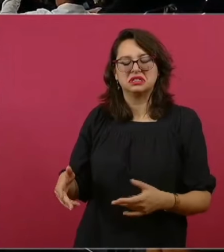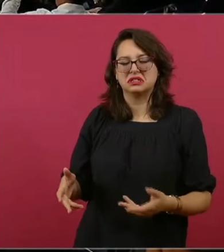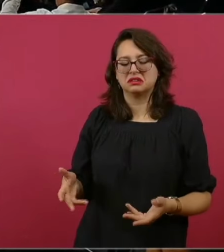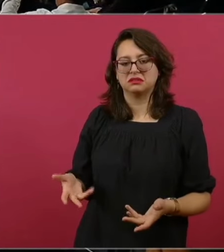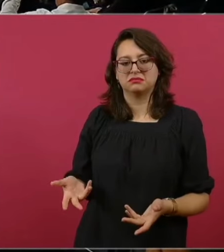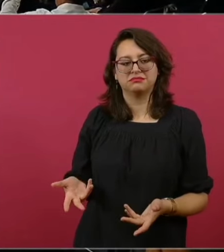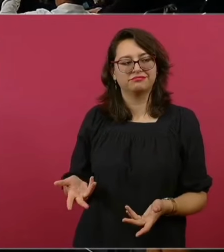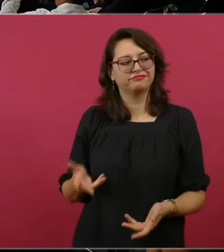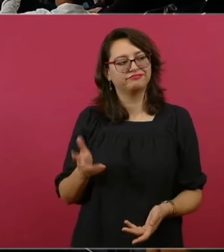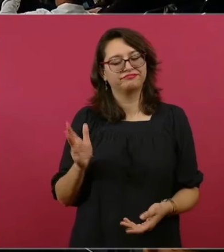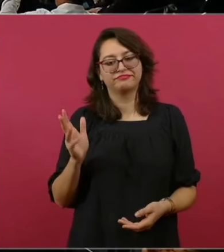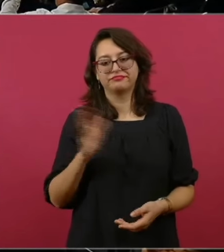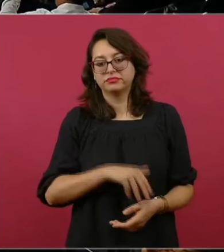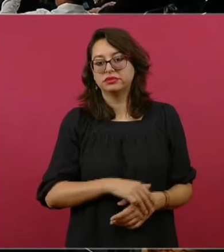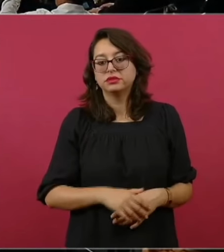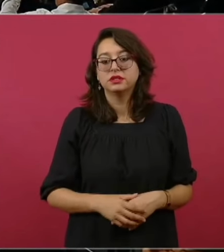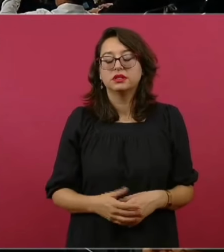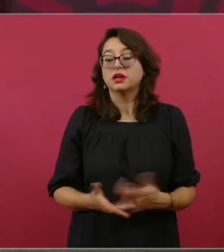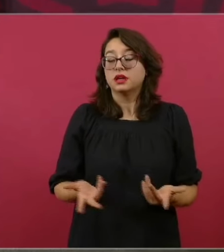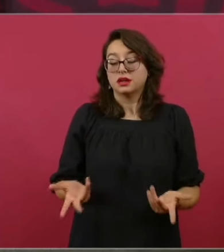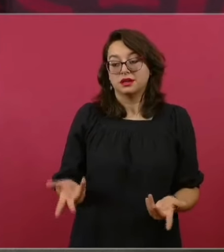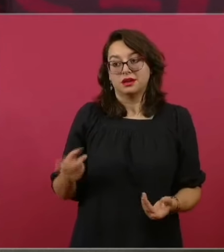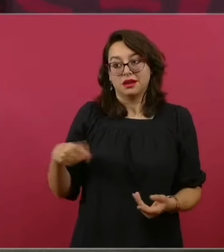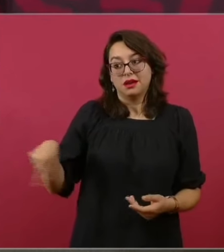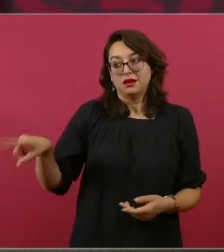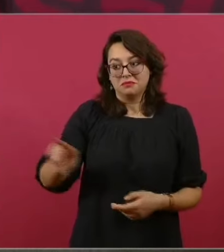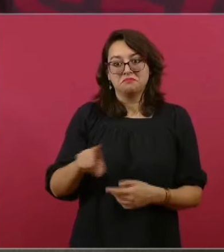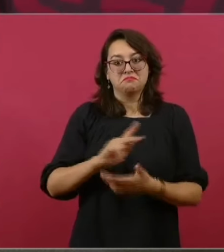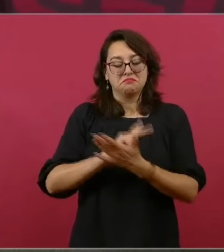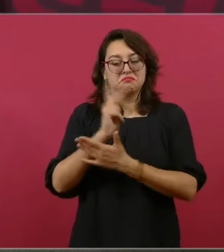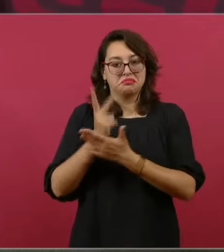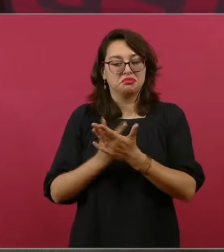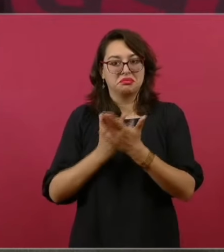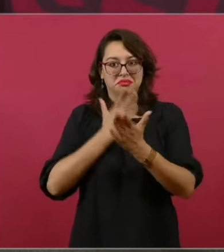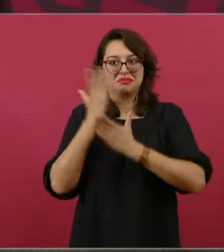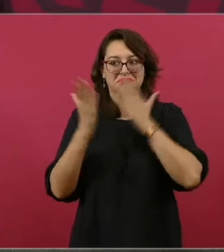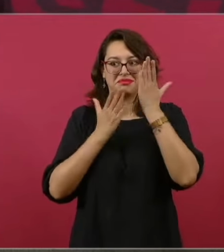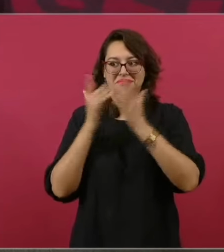Y nos da muchísimo gusto de que este programa